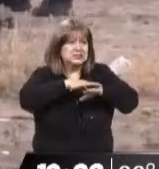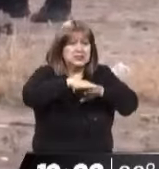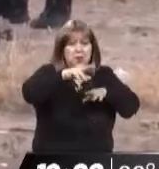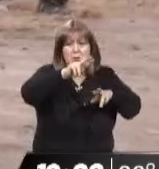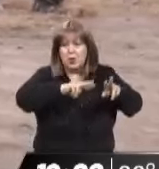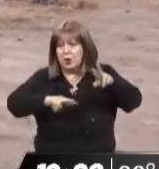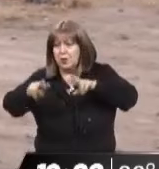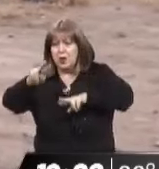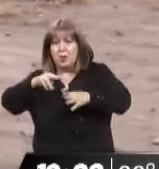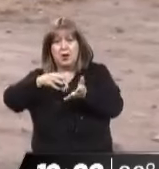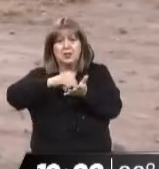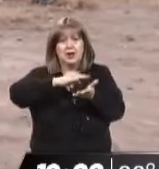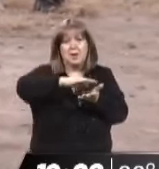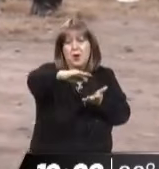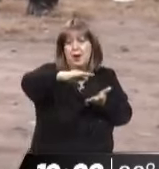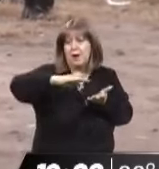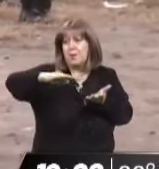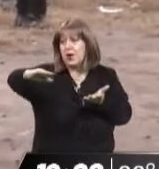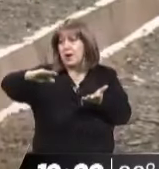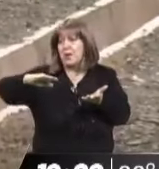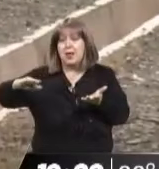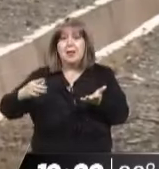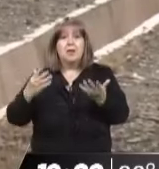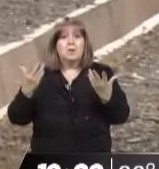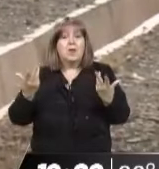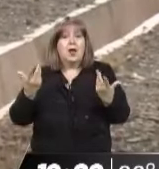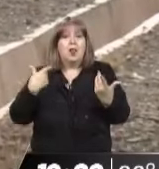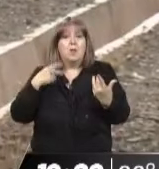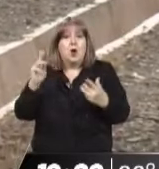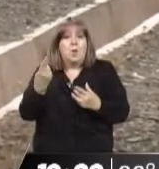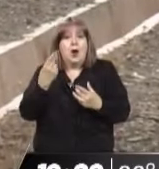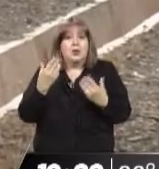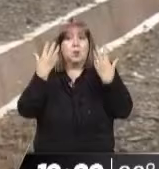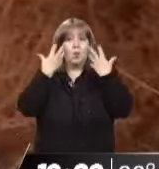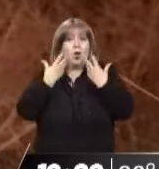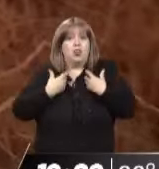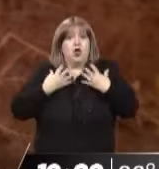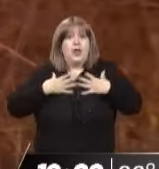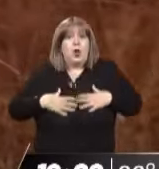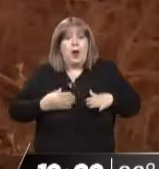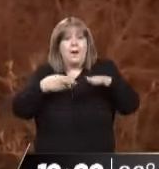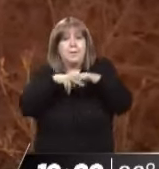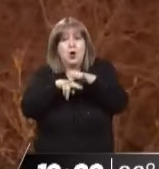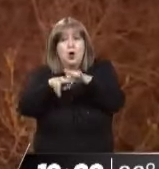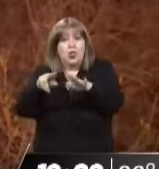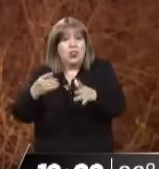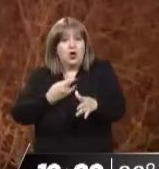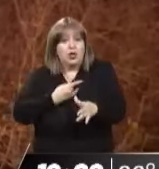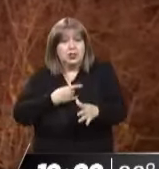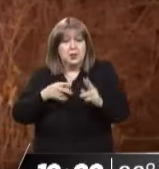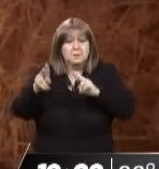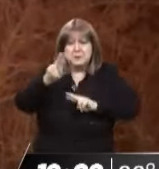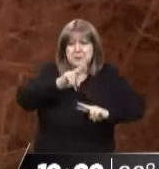Carniel, dónde habrían quedado los restos mortales de Abigail. La familia de Abigail